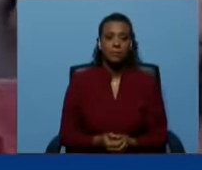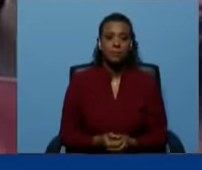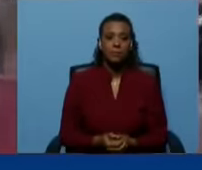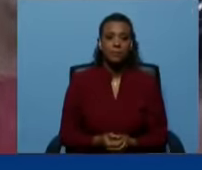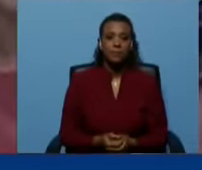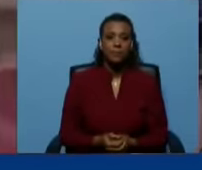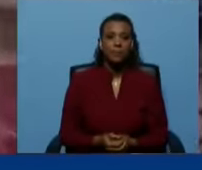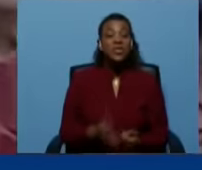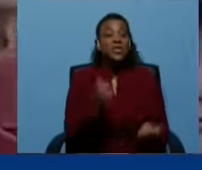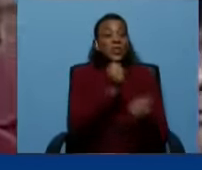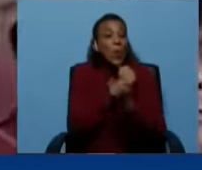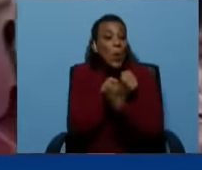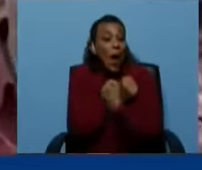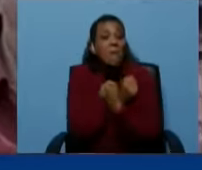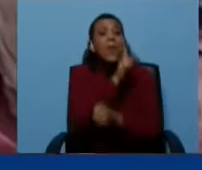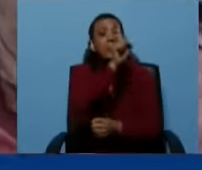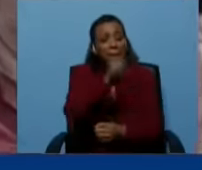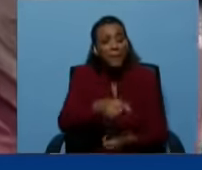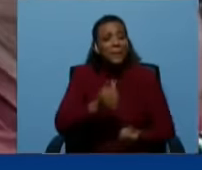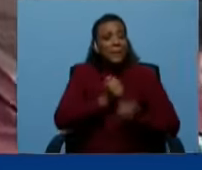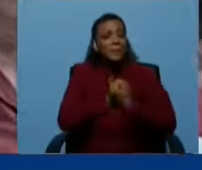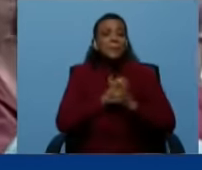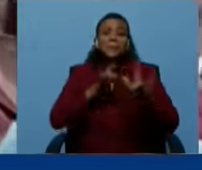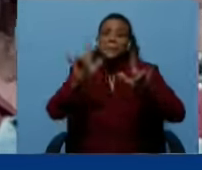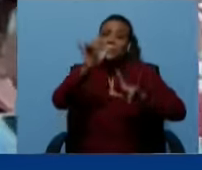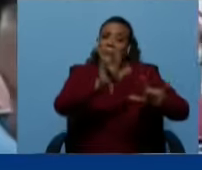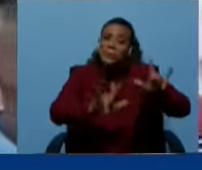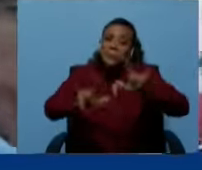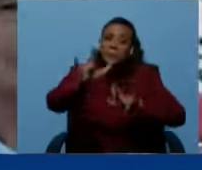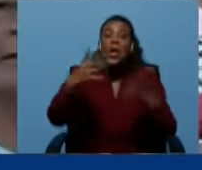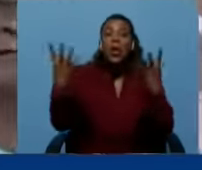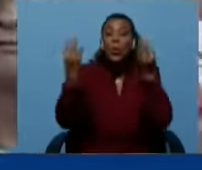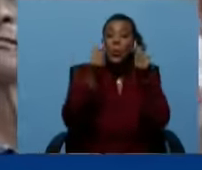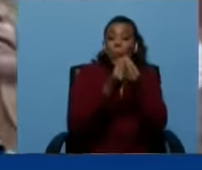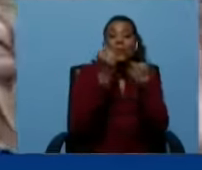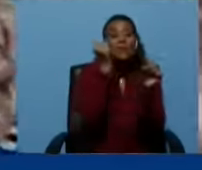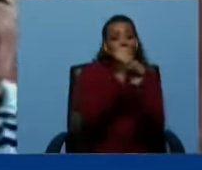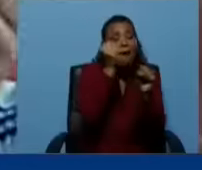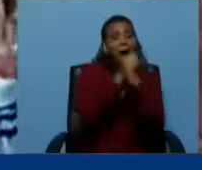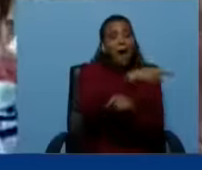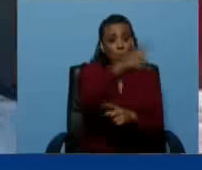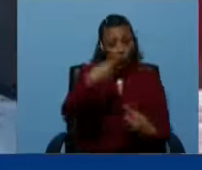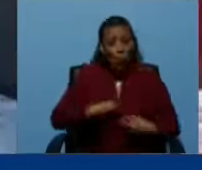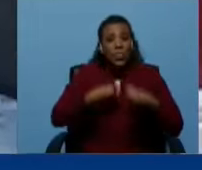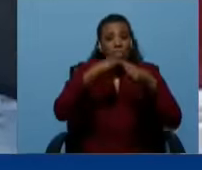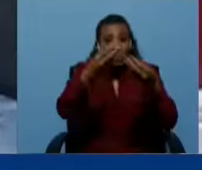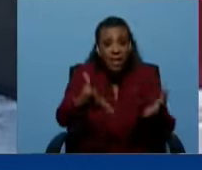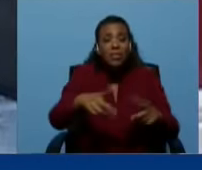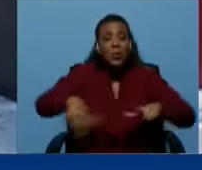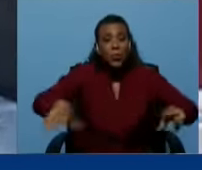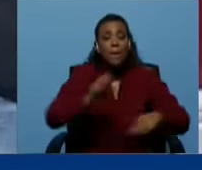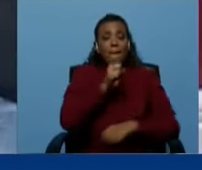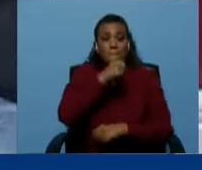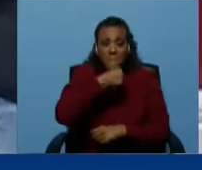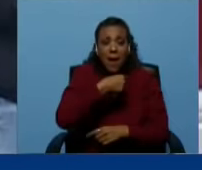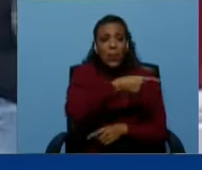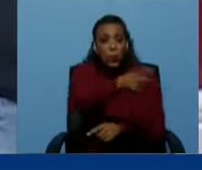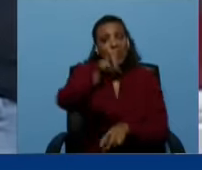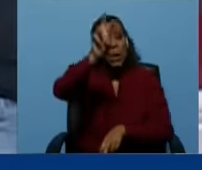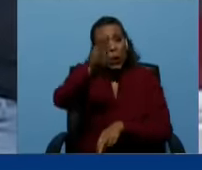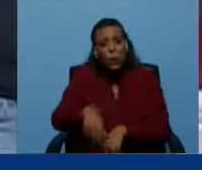Y yo los amo mucho, los quiero siempre y trabajo por ustedes todos los días, por ustedes.